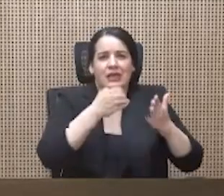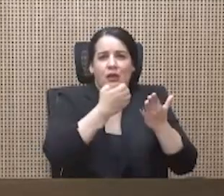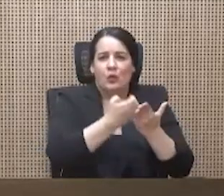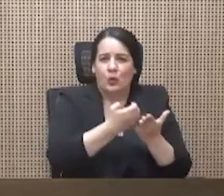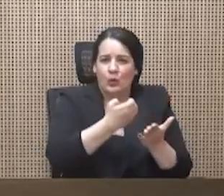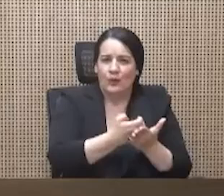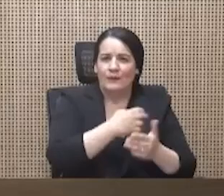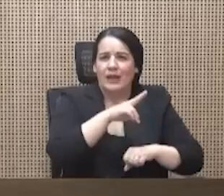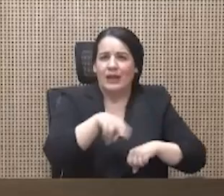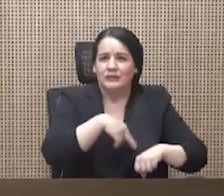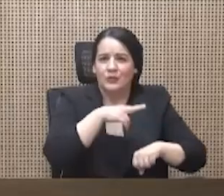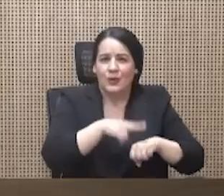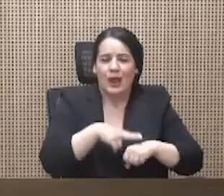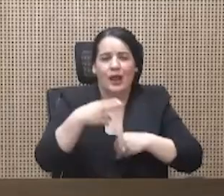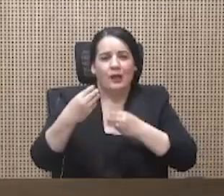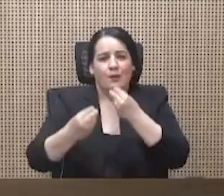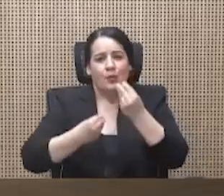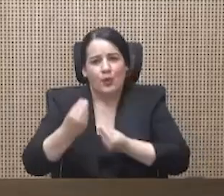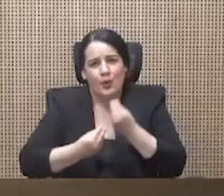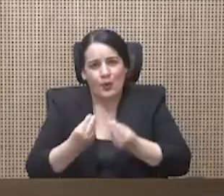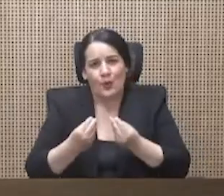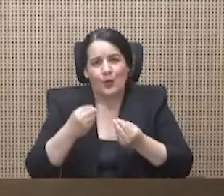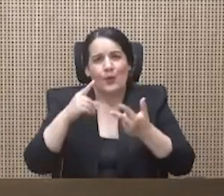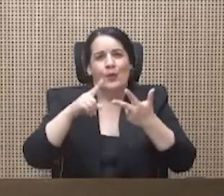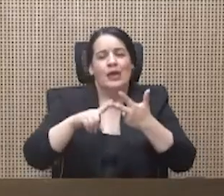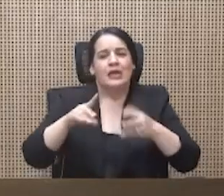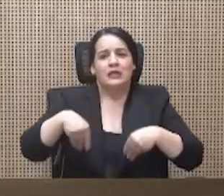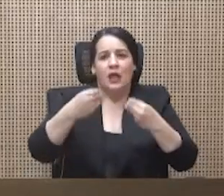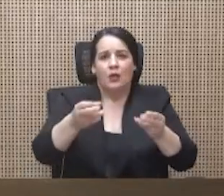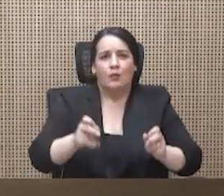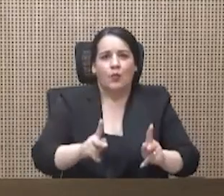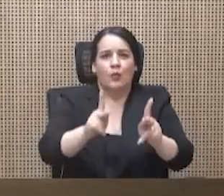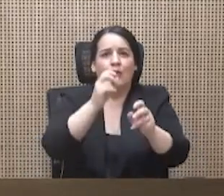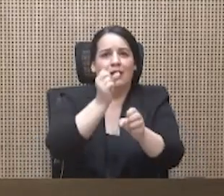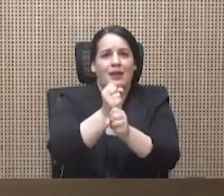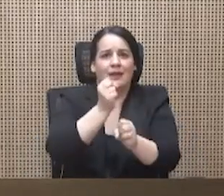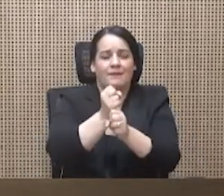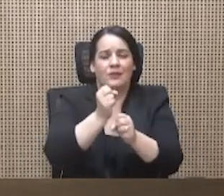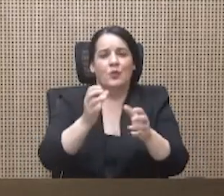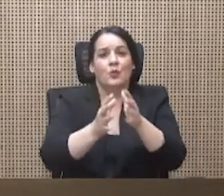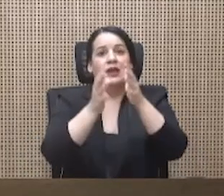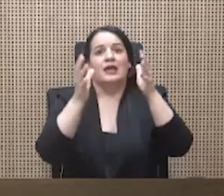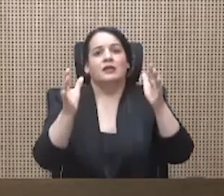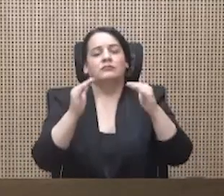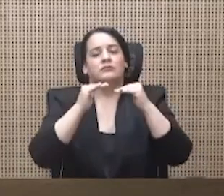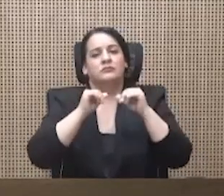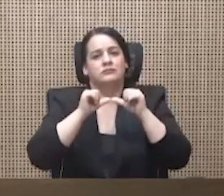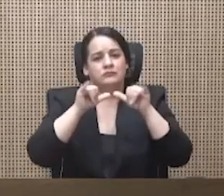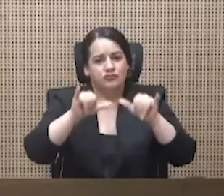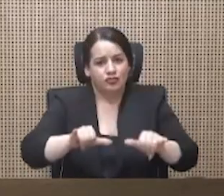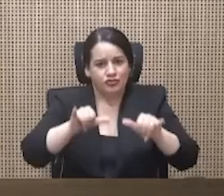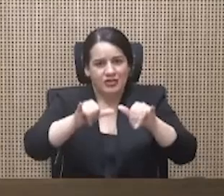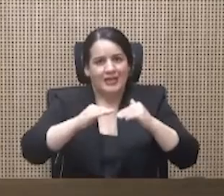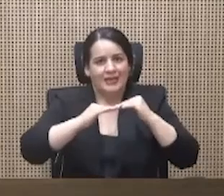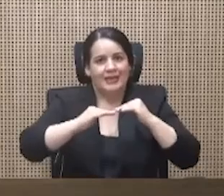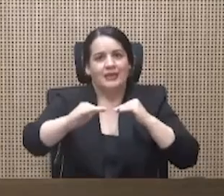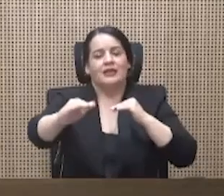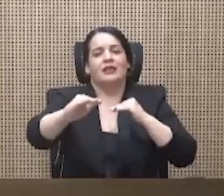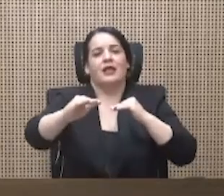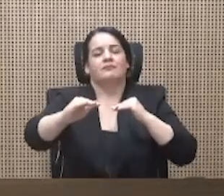la generación de empleo. Una alta sostenida apreciación cambiaria provoca